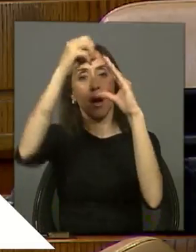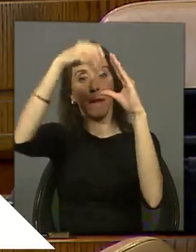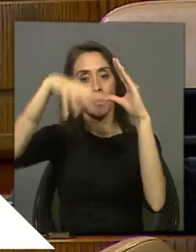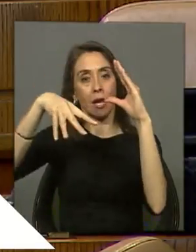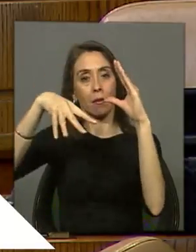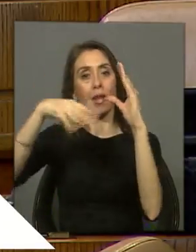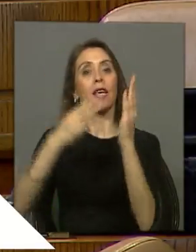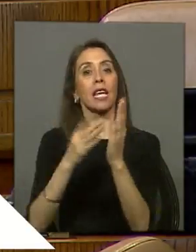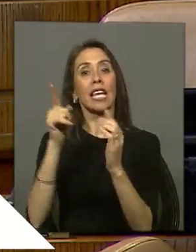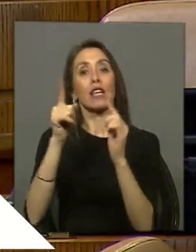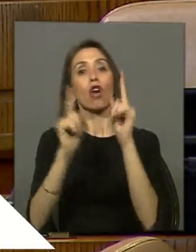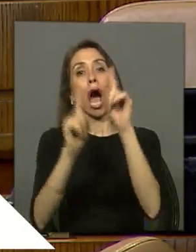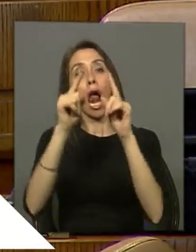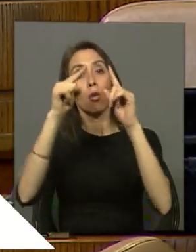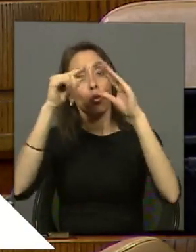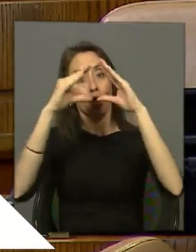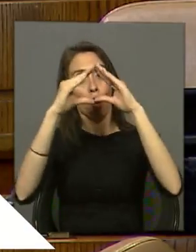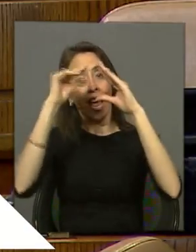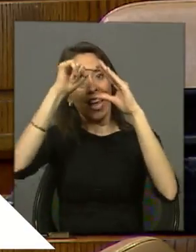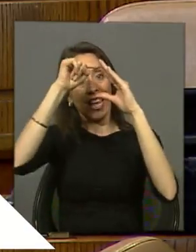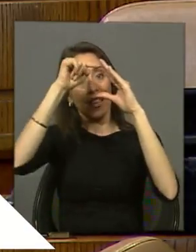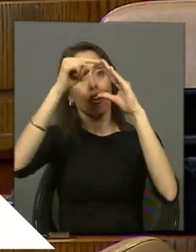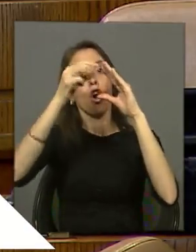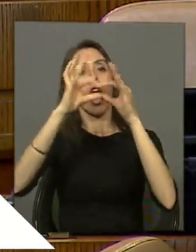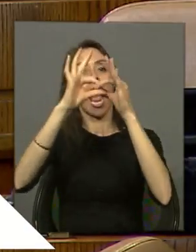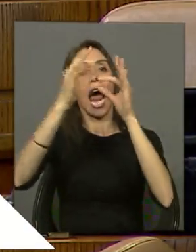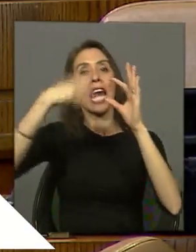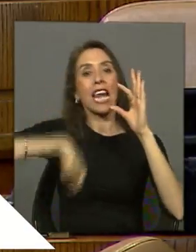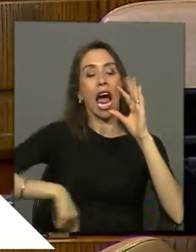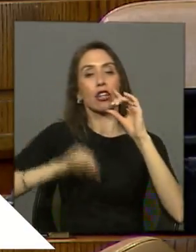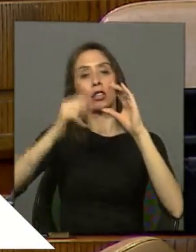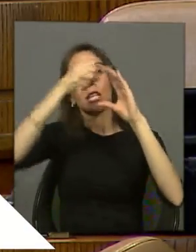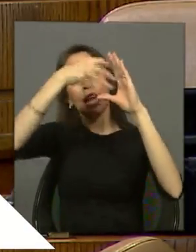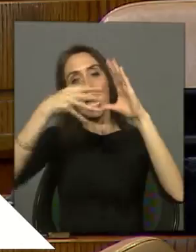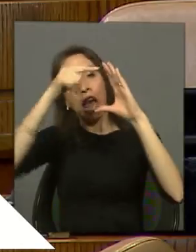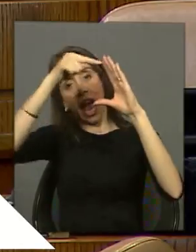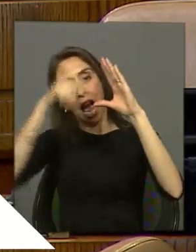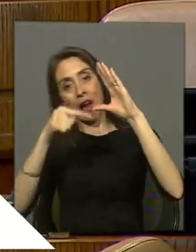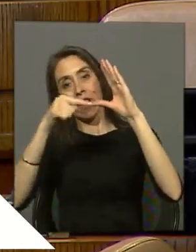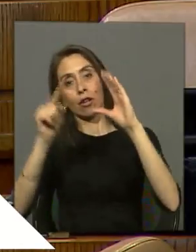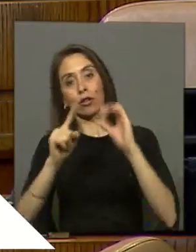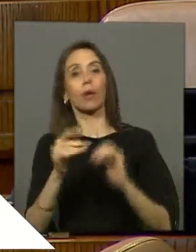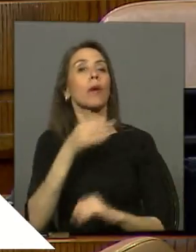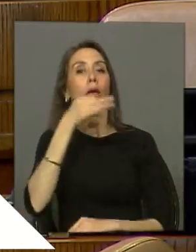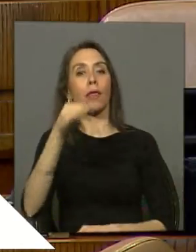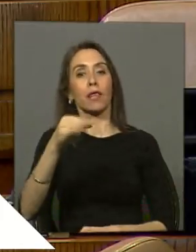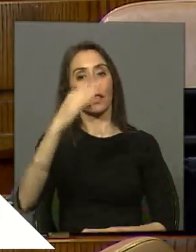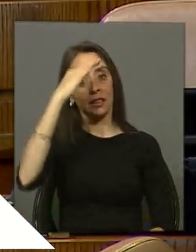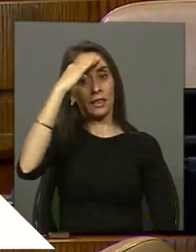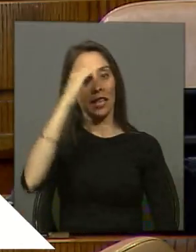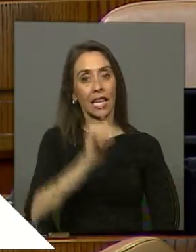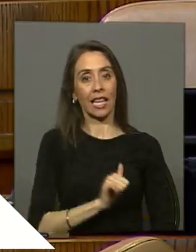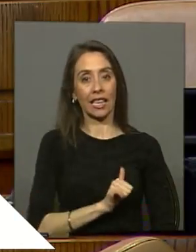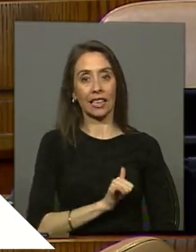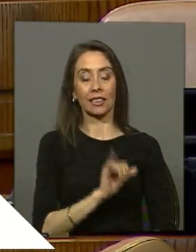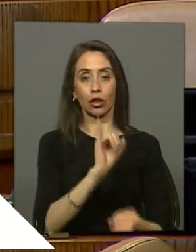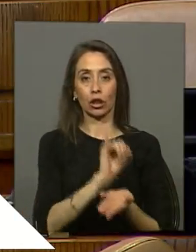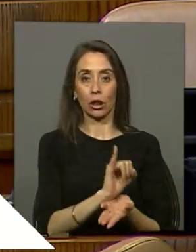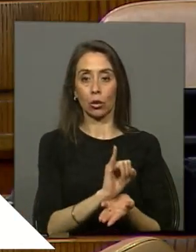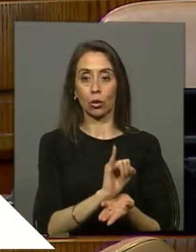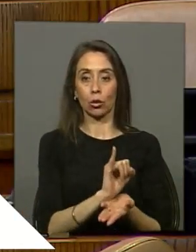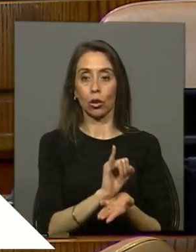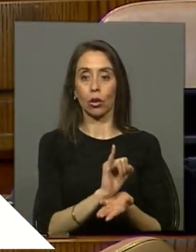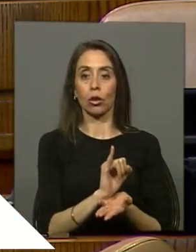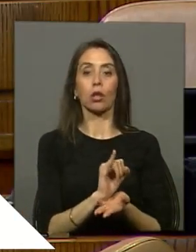el inicio de la pirámide también quiero hacer una al igual que el diputado Silver decirle al ejército que el ejército